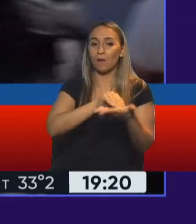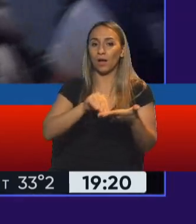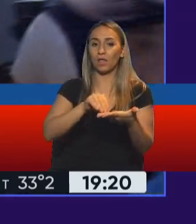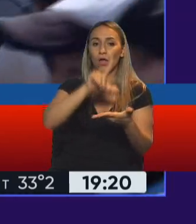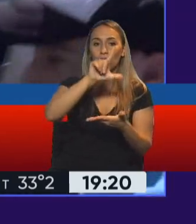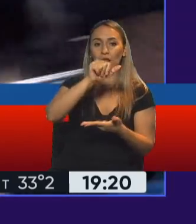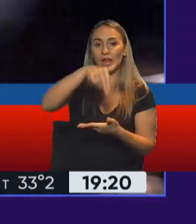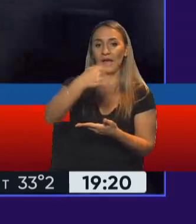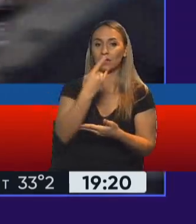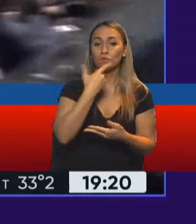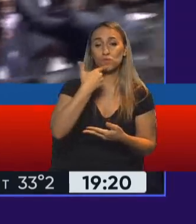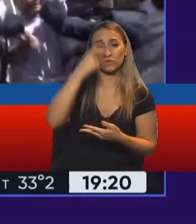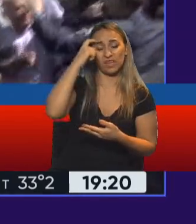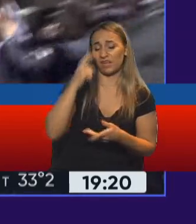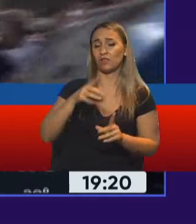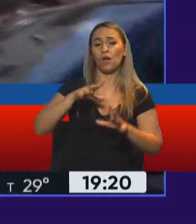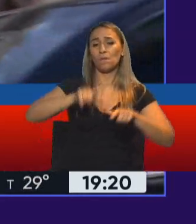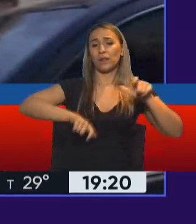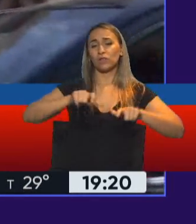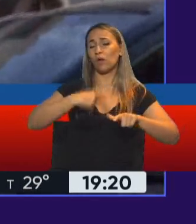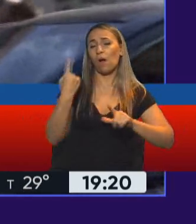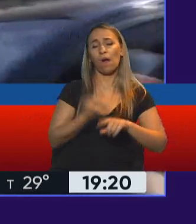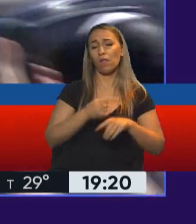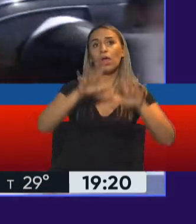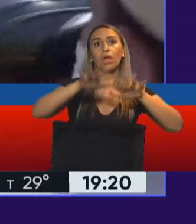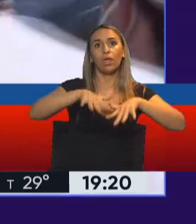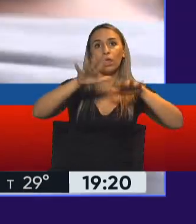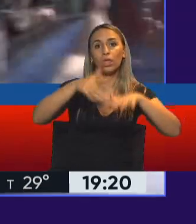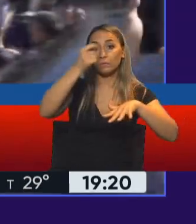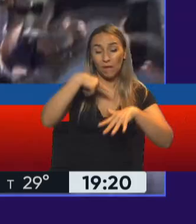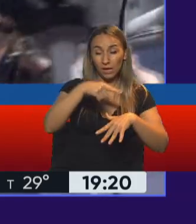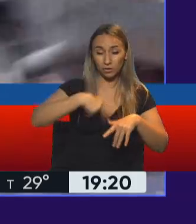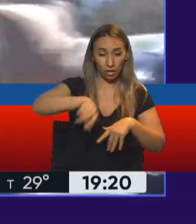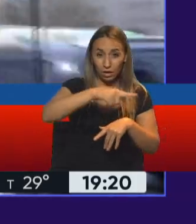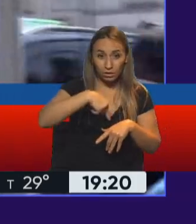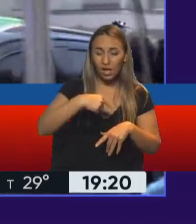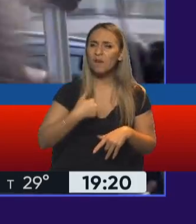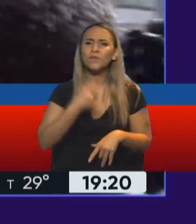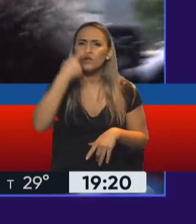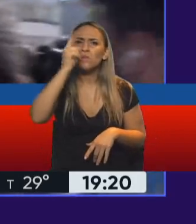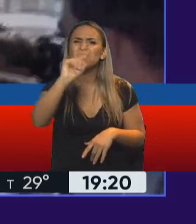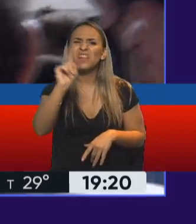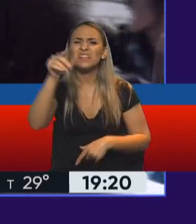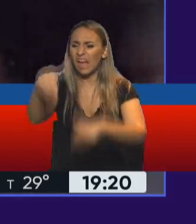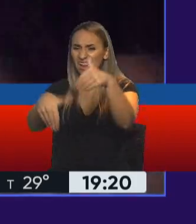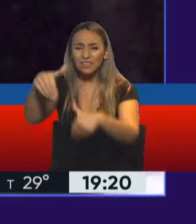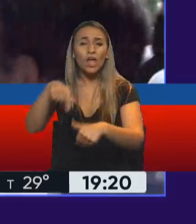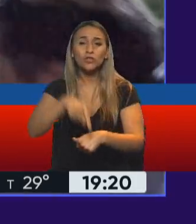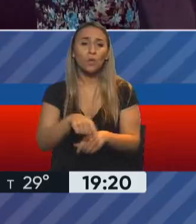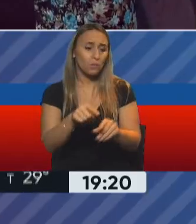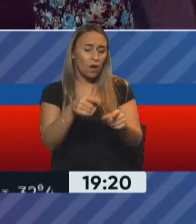los adláteres de Mauricio Macri, a mí no me interesa para nada lo electoral. Esto no es una causa